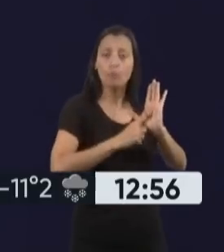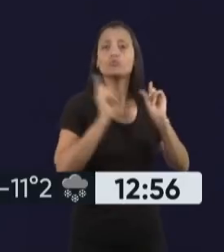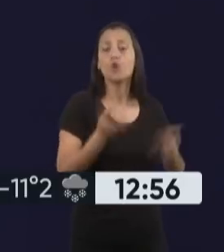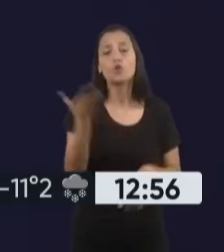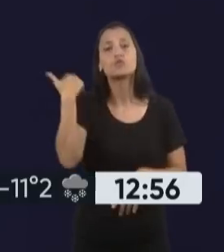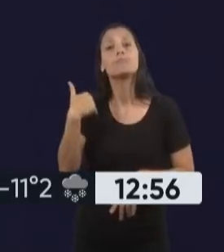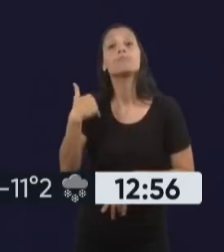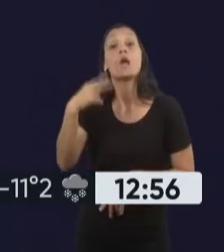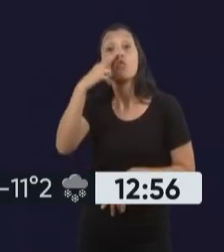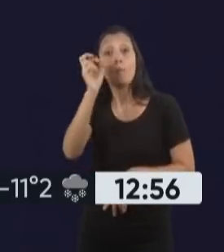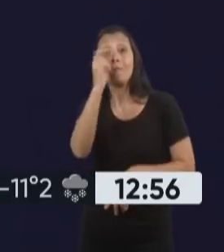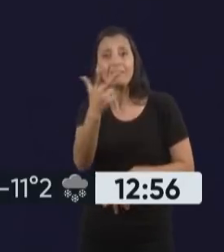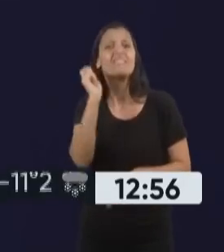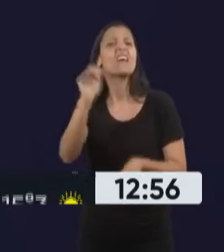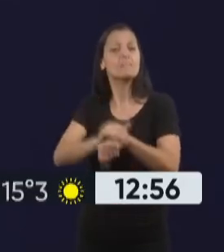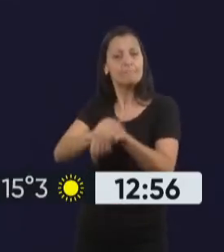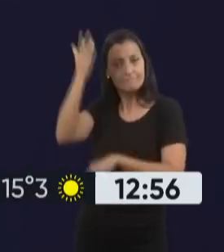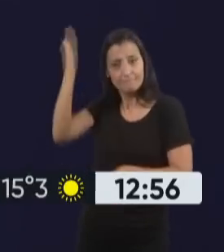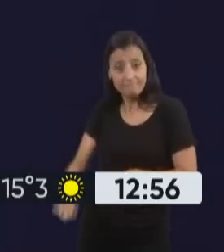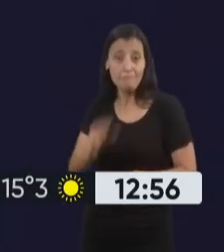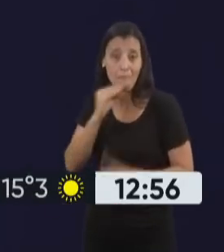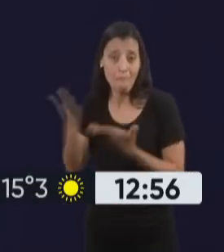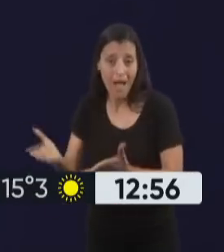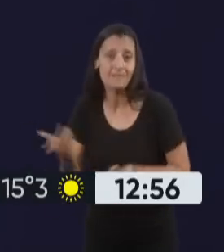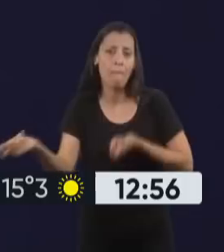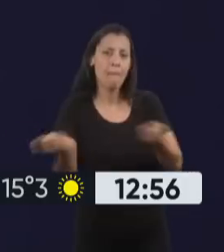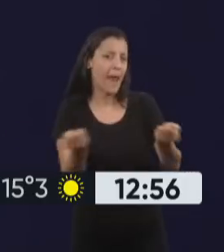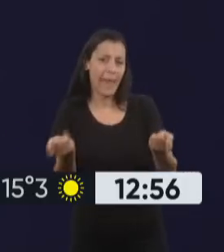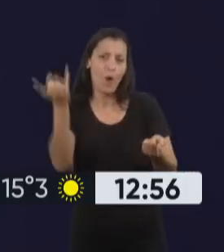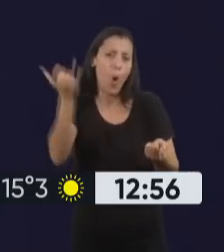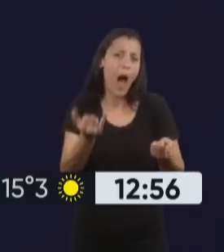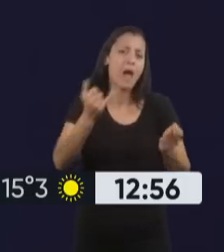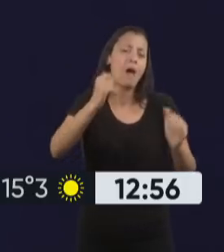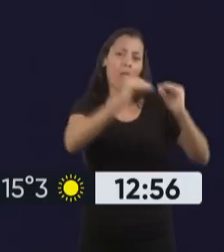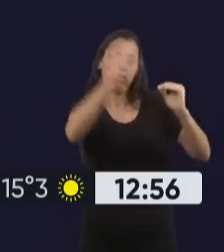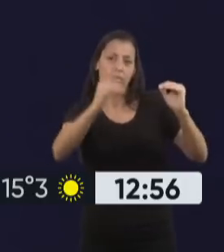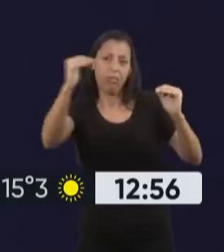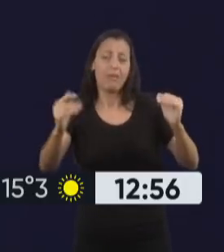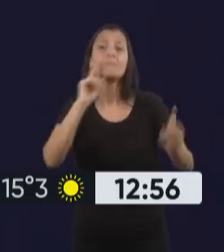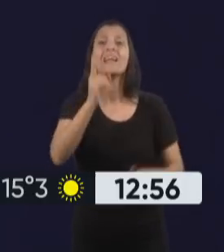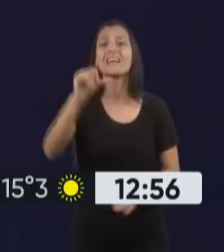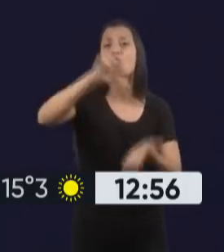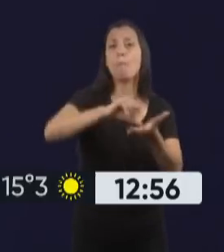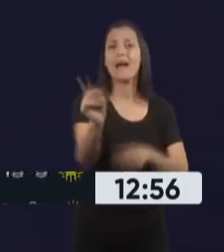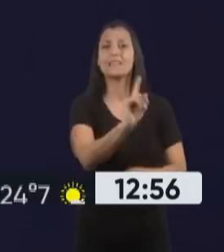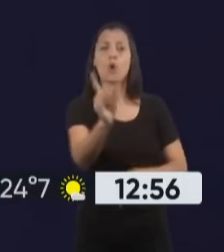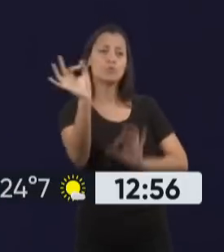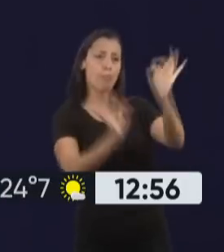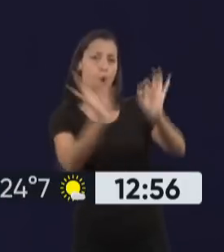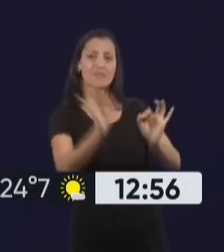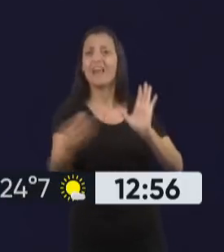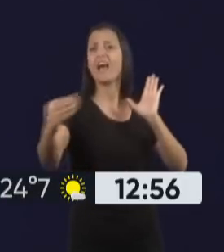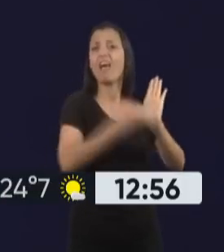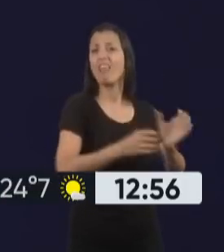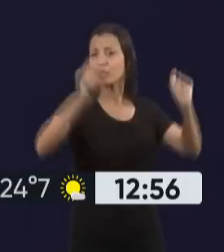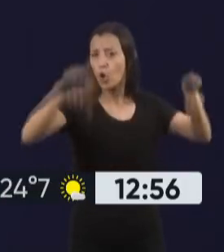2023, bajo la gestión económica del abogado Massa. El riesgo país no es solo un dato más,